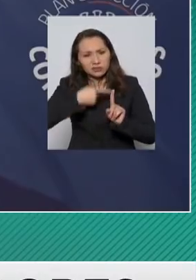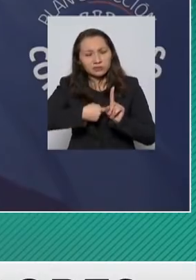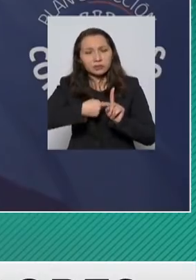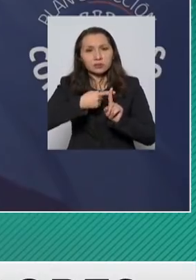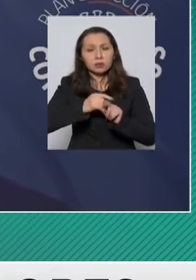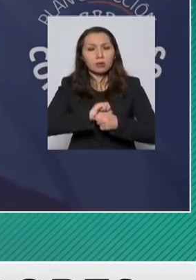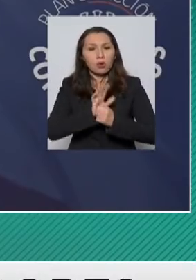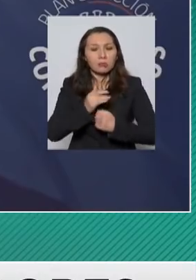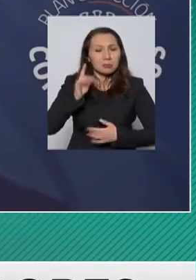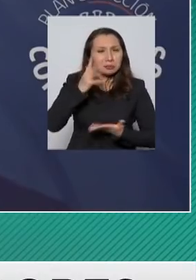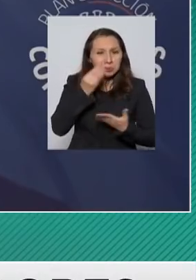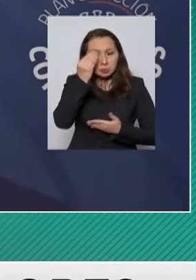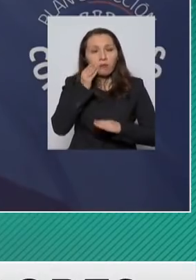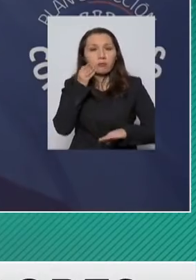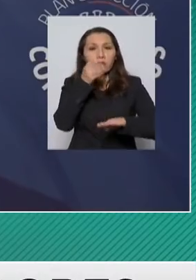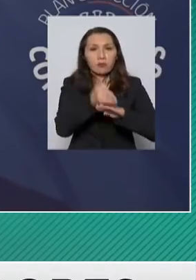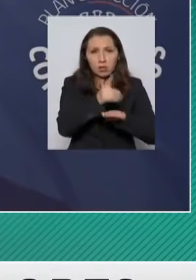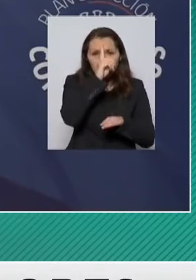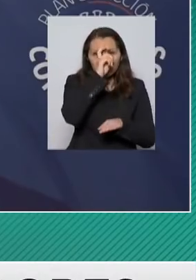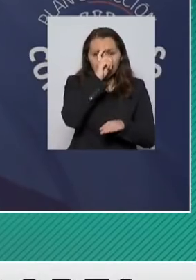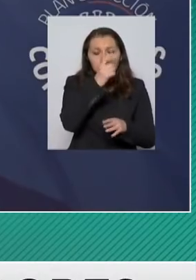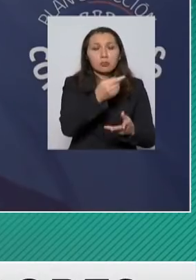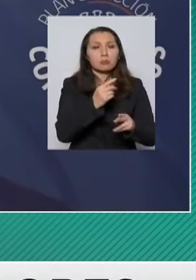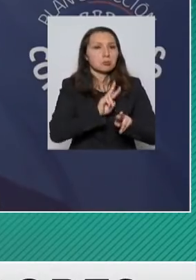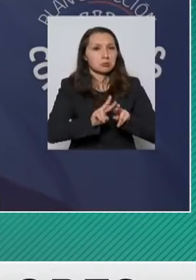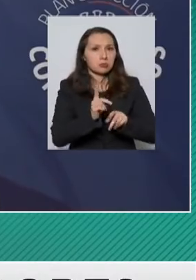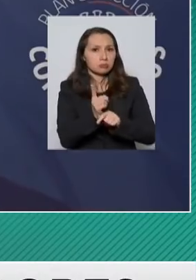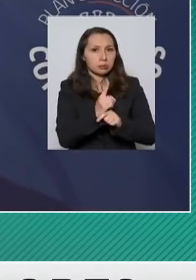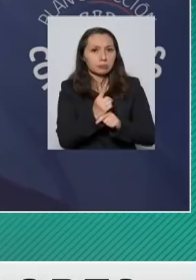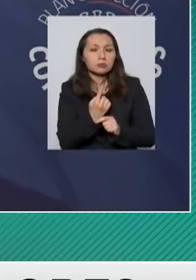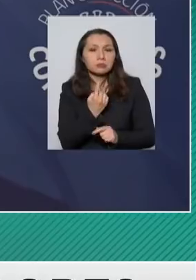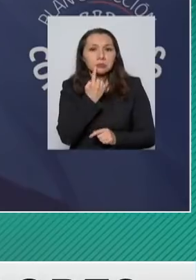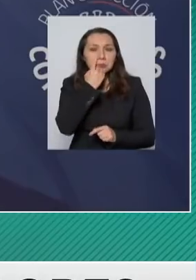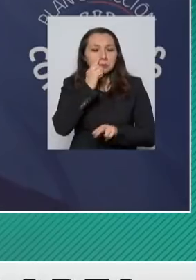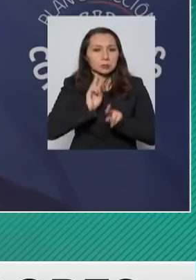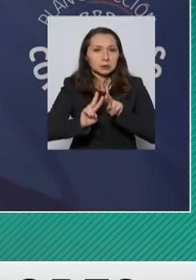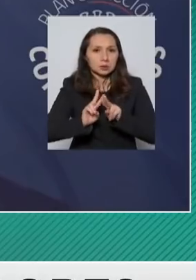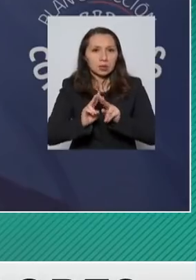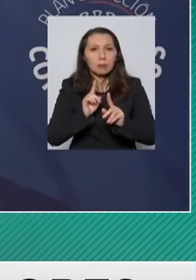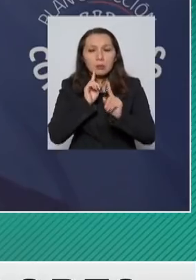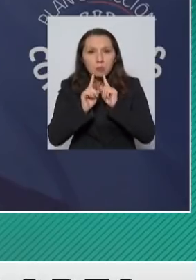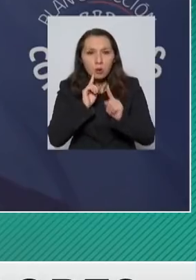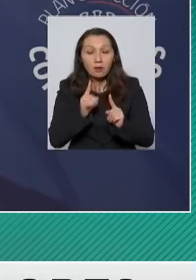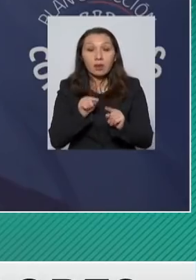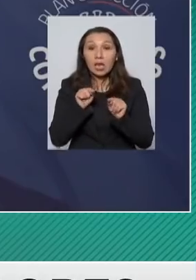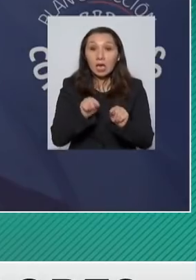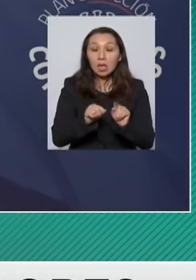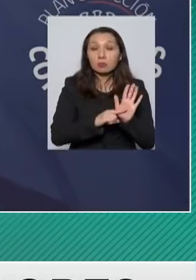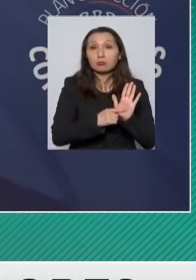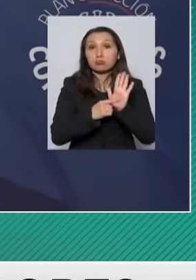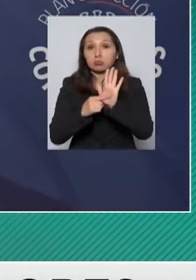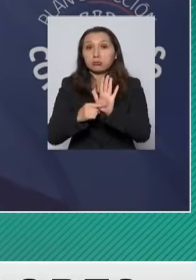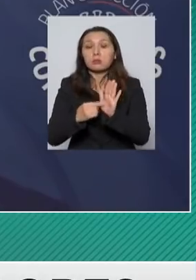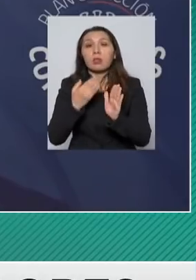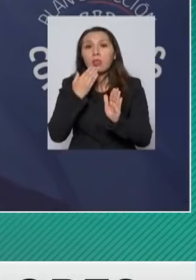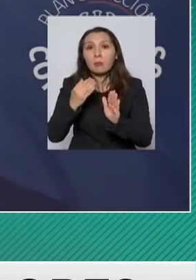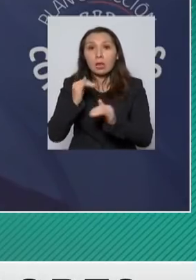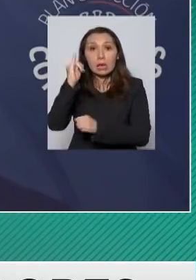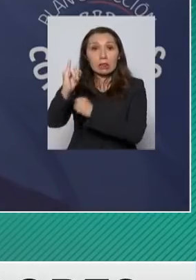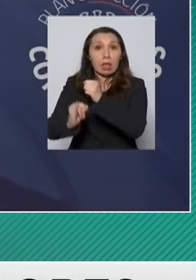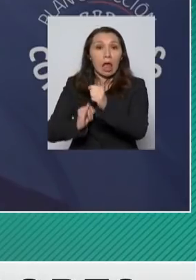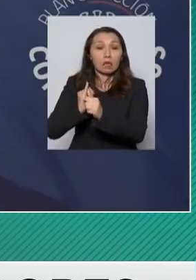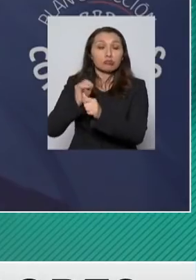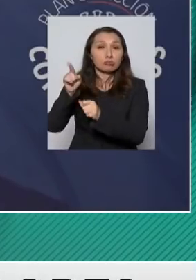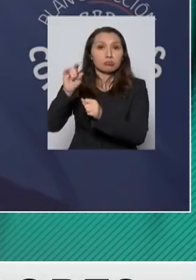se acerca a un establecimiento de salud y se le realiza el examen. ¿Ya? Esta capacidad se ha destacado incluso desde el ámbito